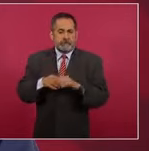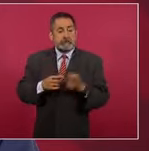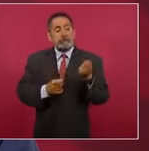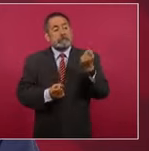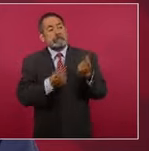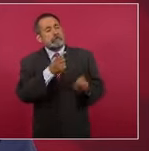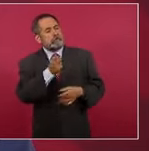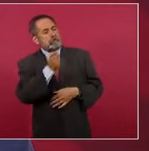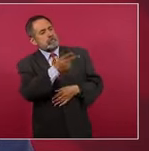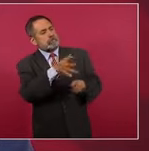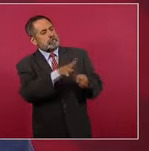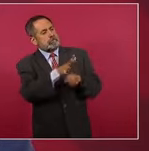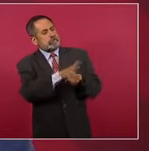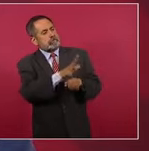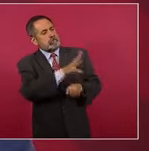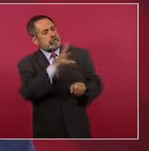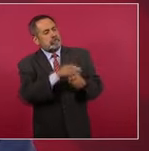privilegio,